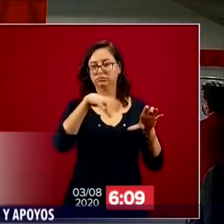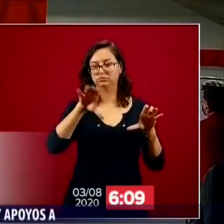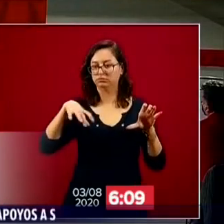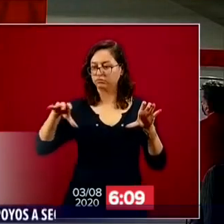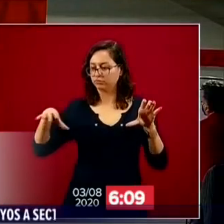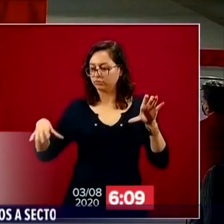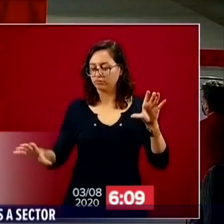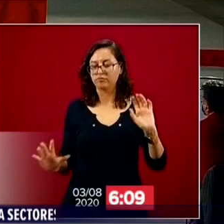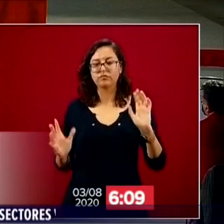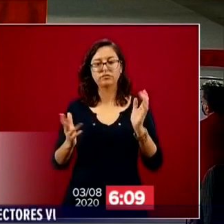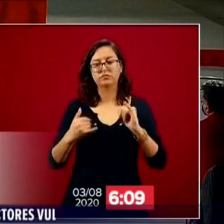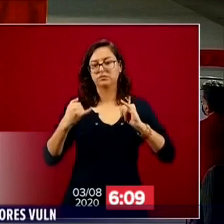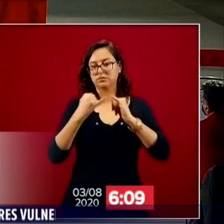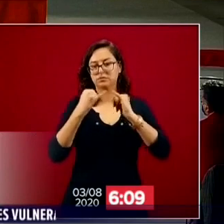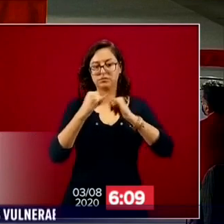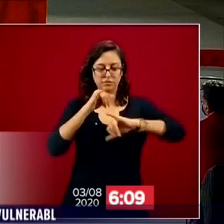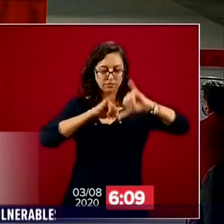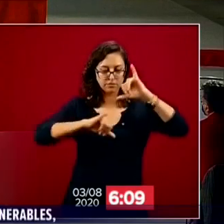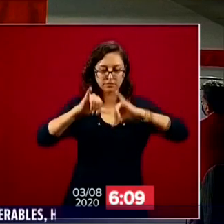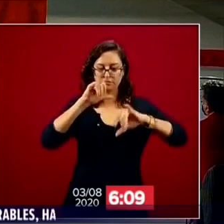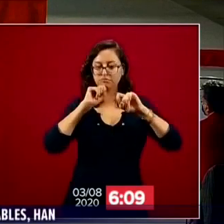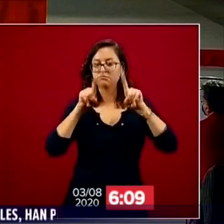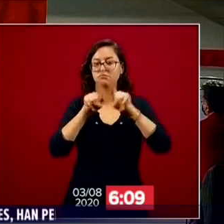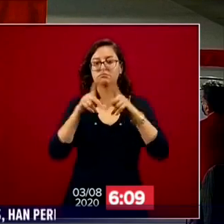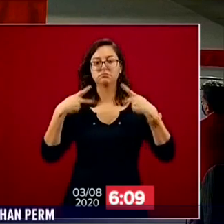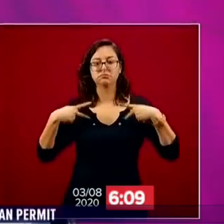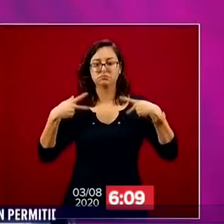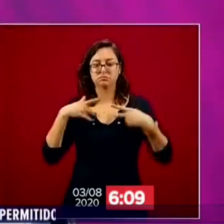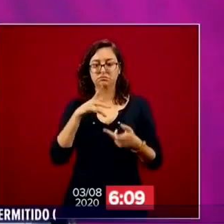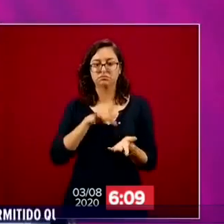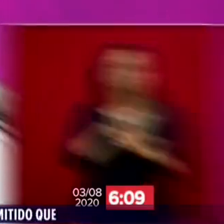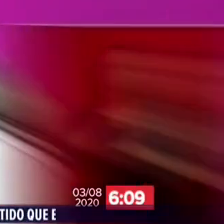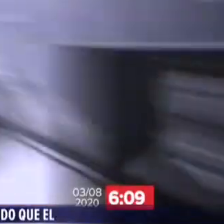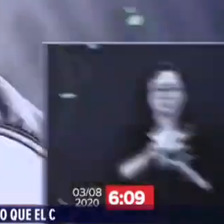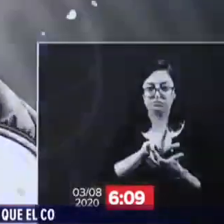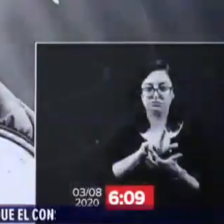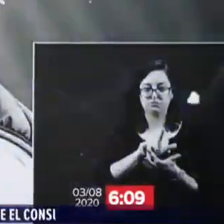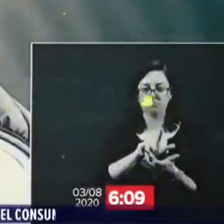salud pública y aquellos también que se dedican al apoyo de la vigilancia epidemiológica.